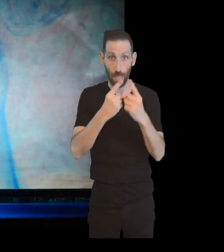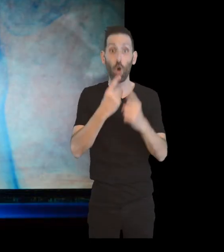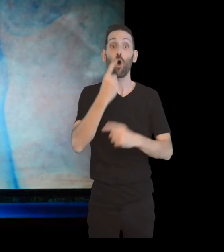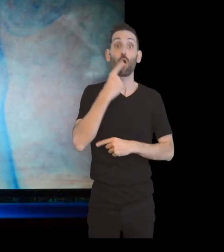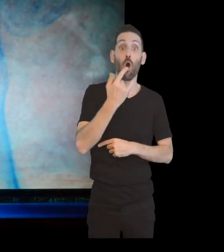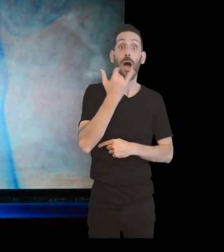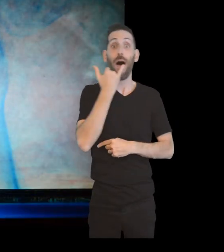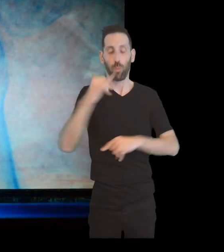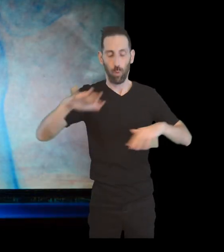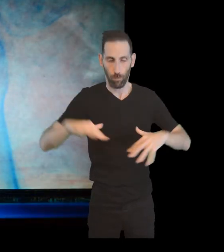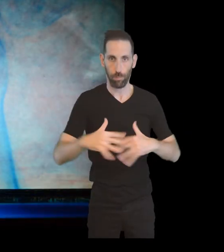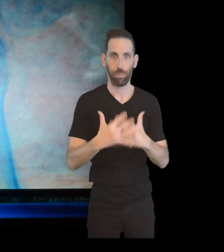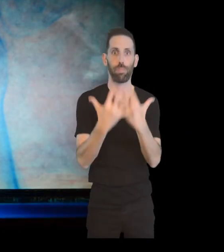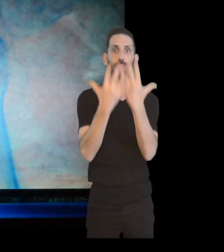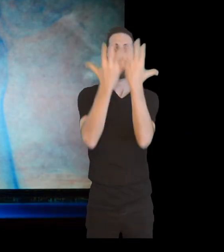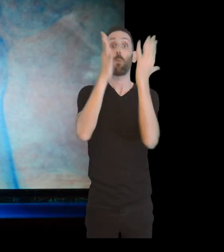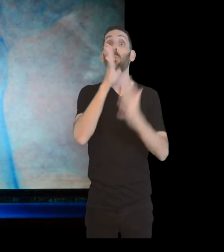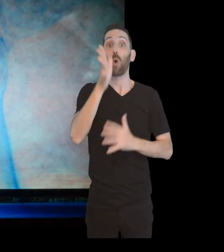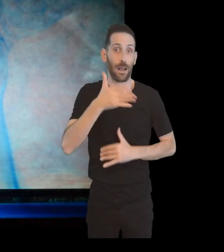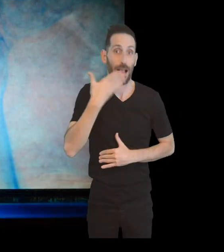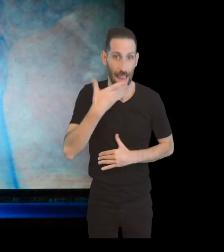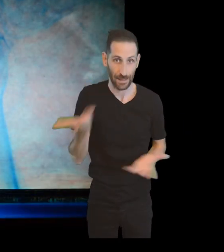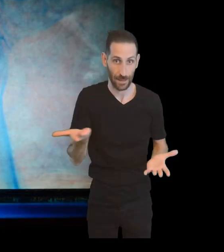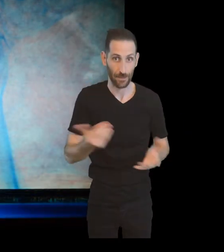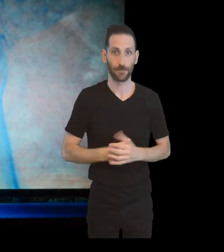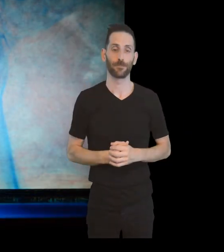ou quentarse.